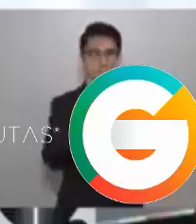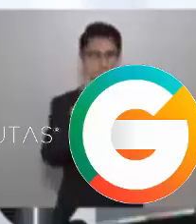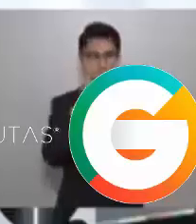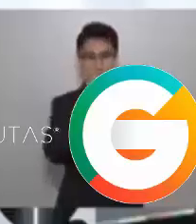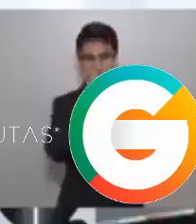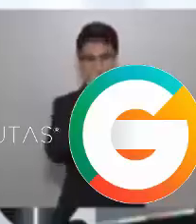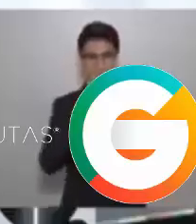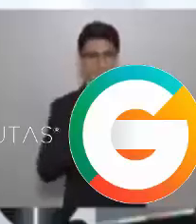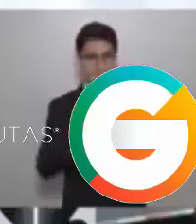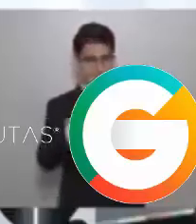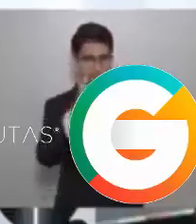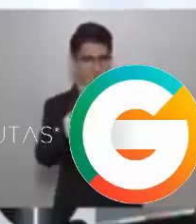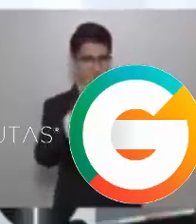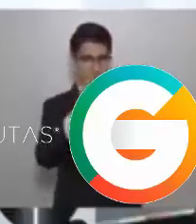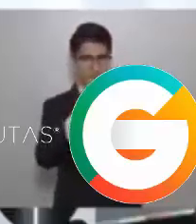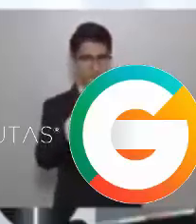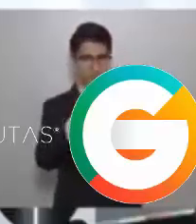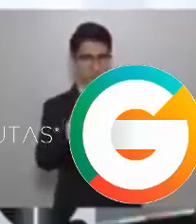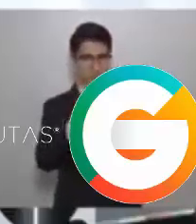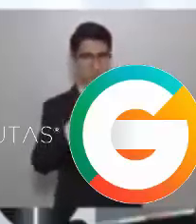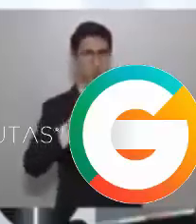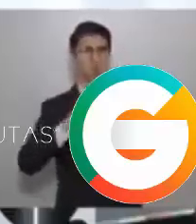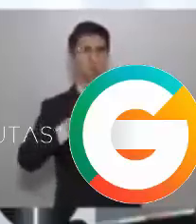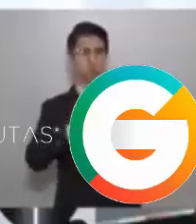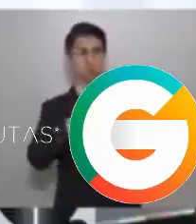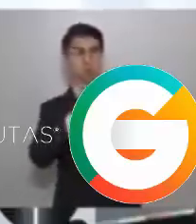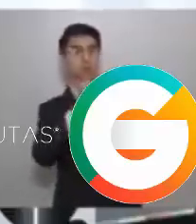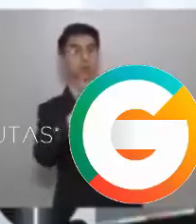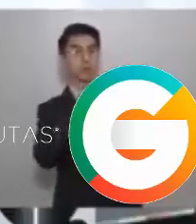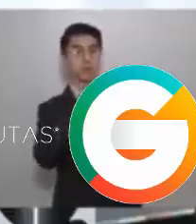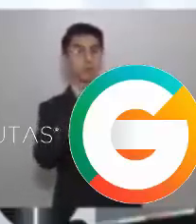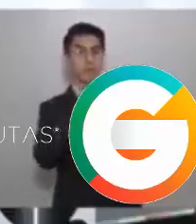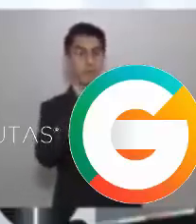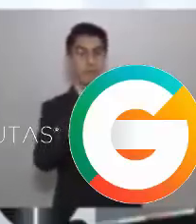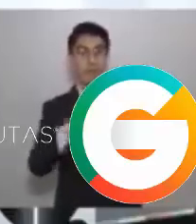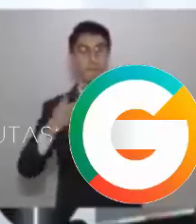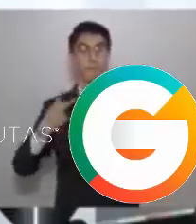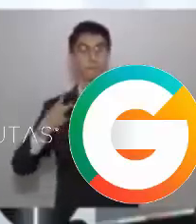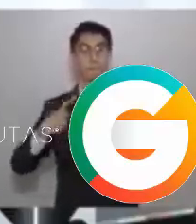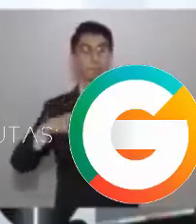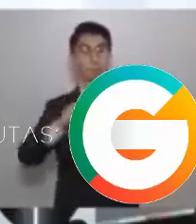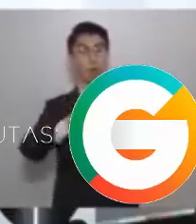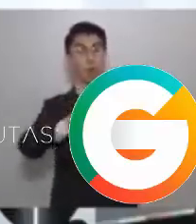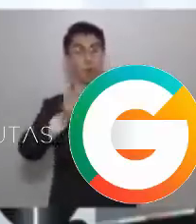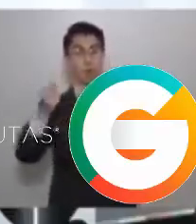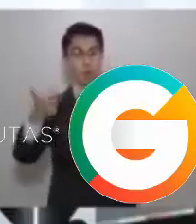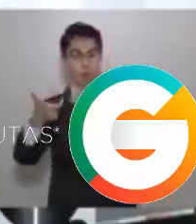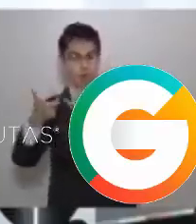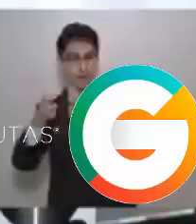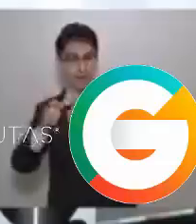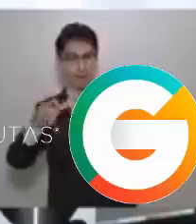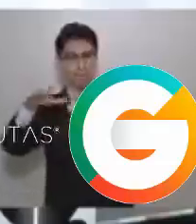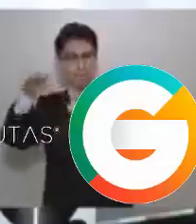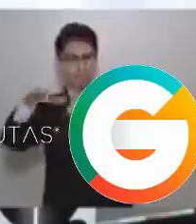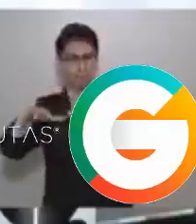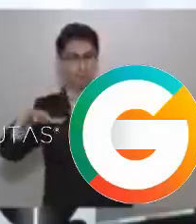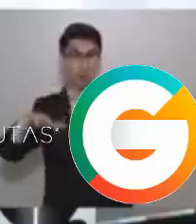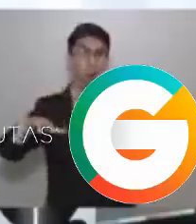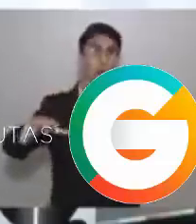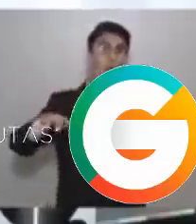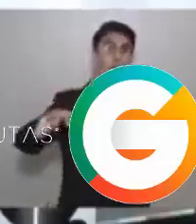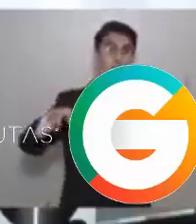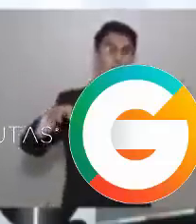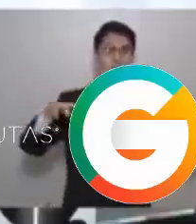cuentas, una agresión en contra de un grupo de personas. Y en ese mismo evento existió también